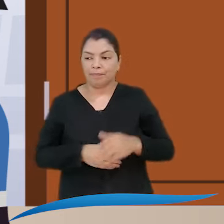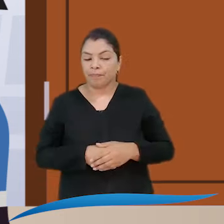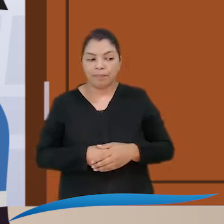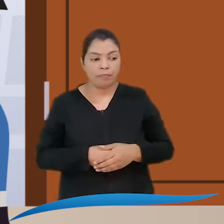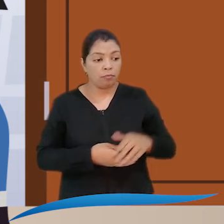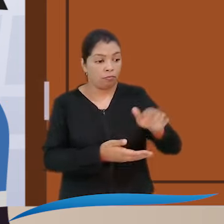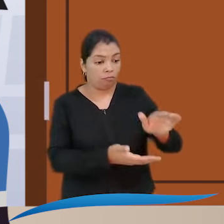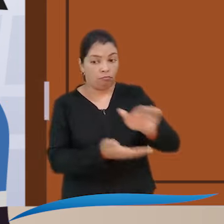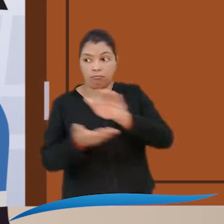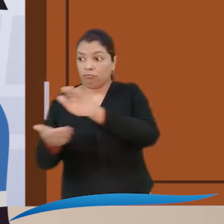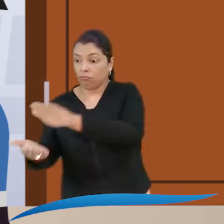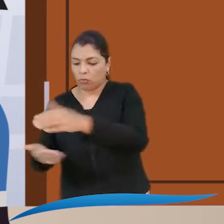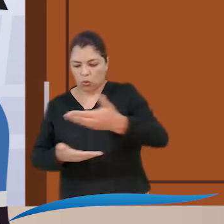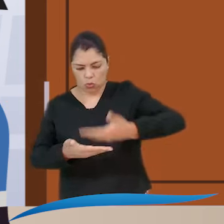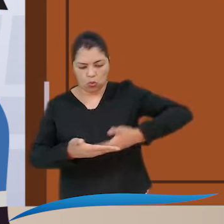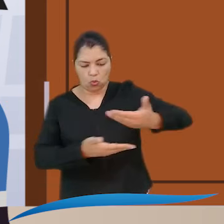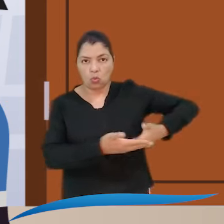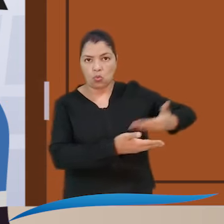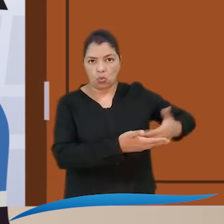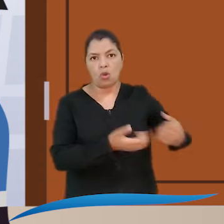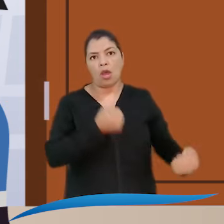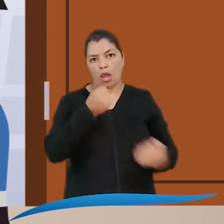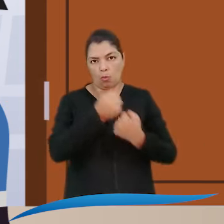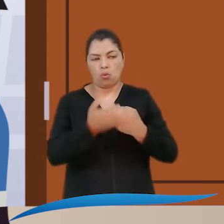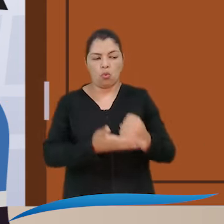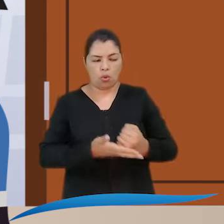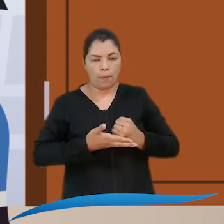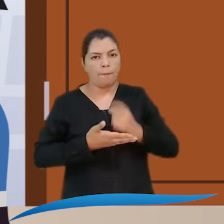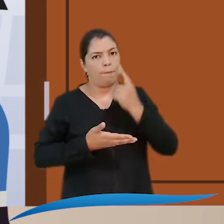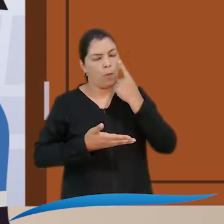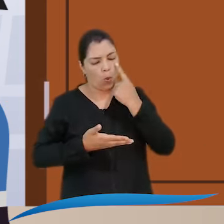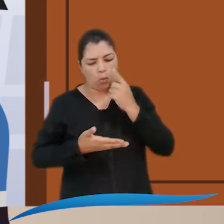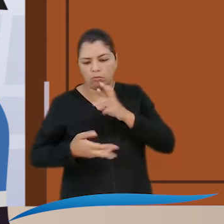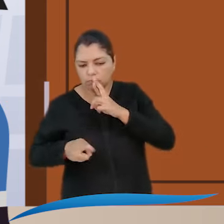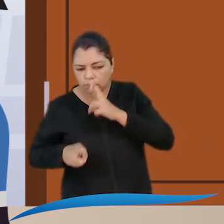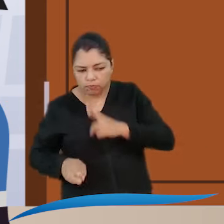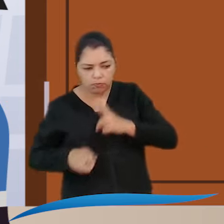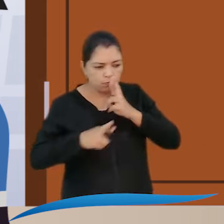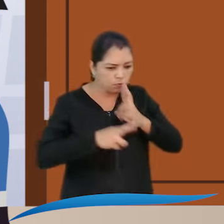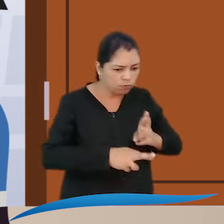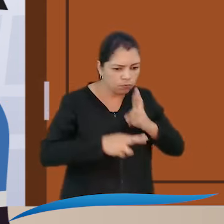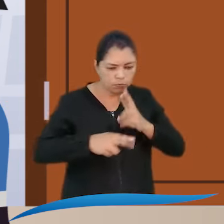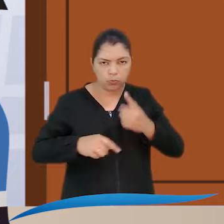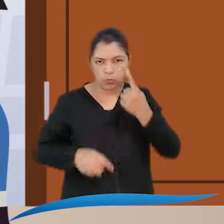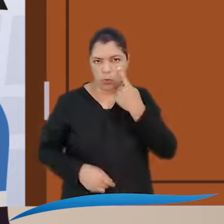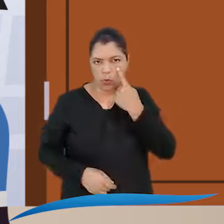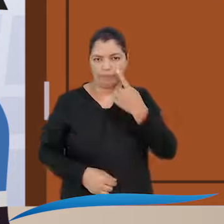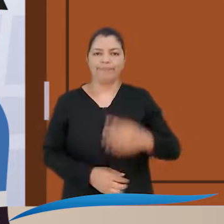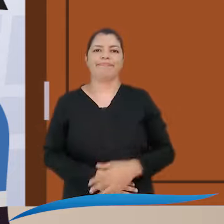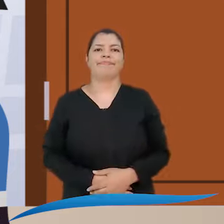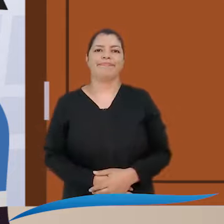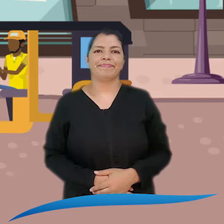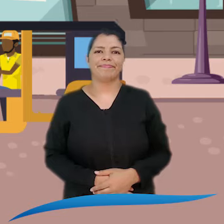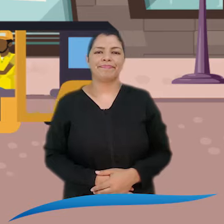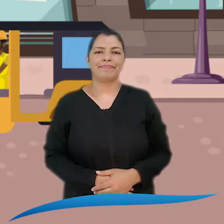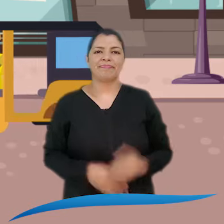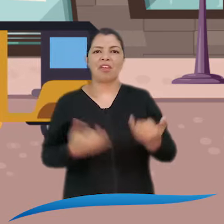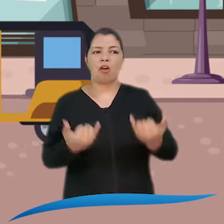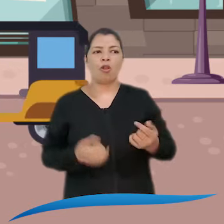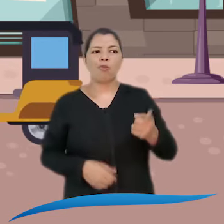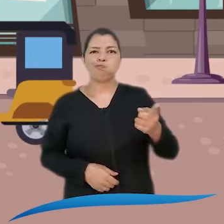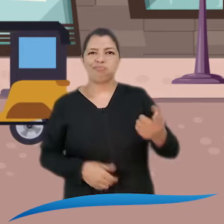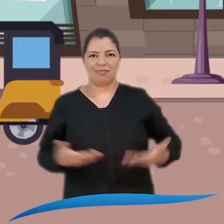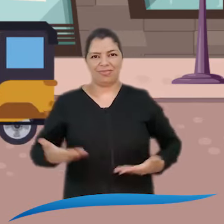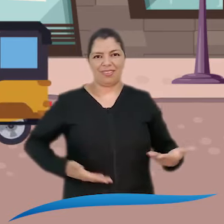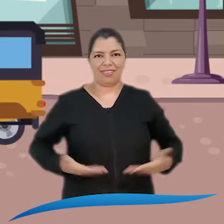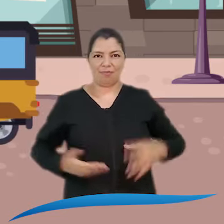suministrada simplifica la labor, pero requiere de atención y cuidado a la hora de llenar los campos necesarios en el formato.